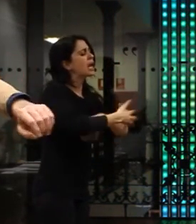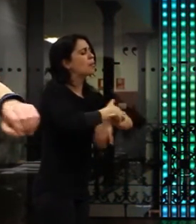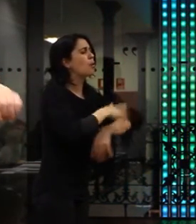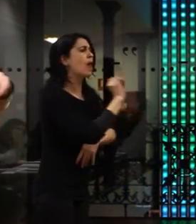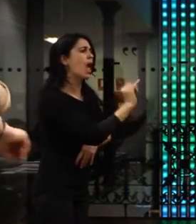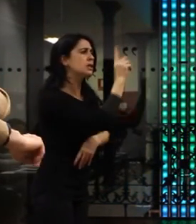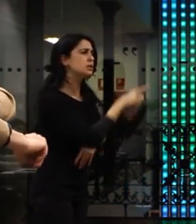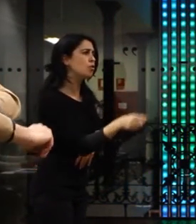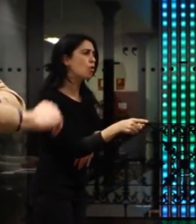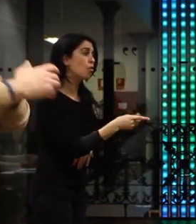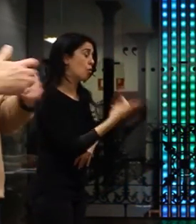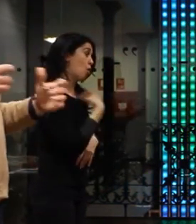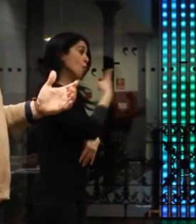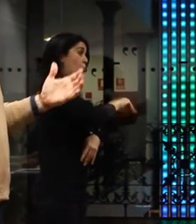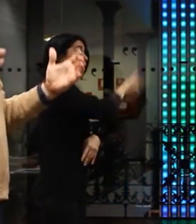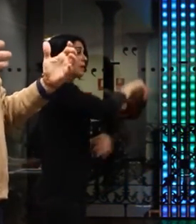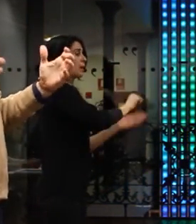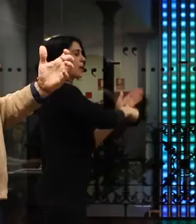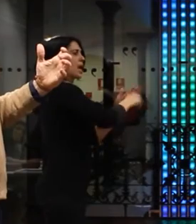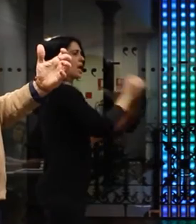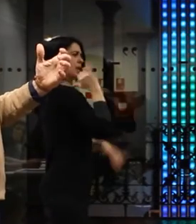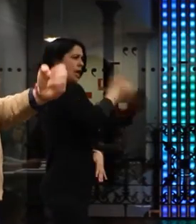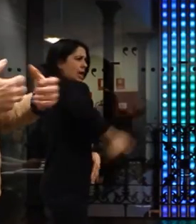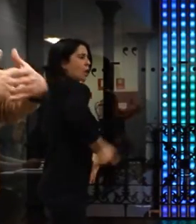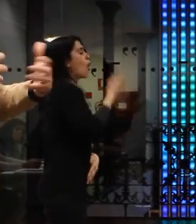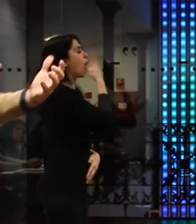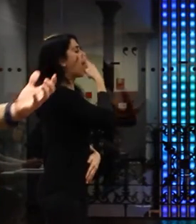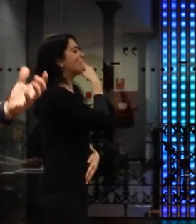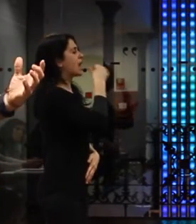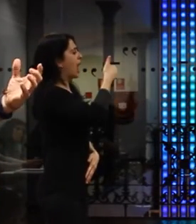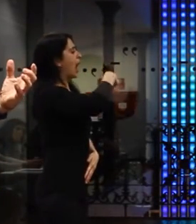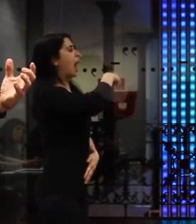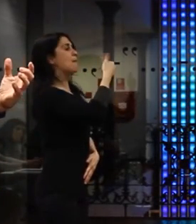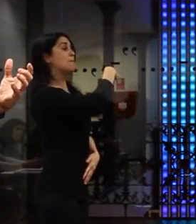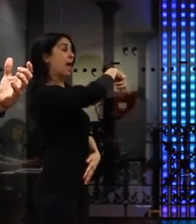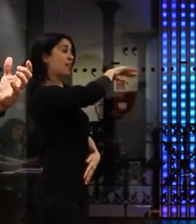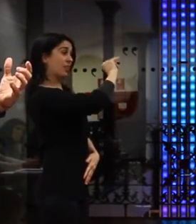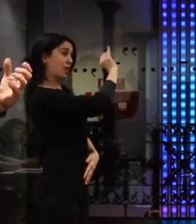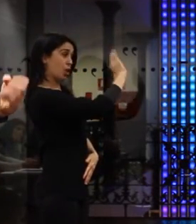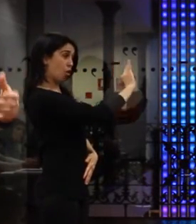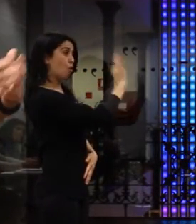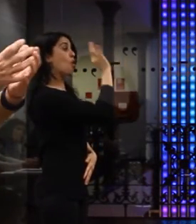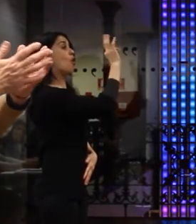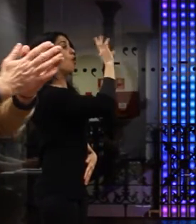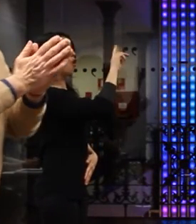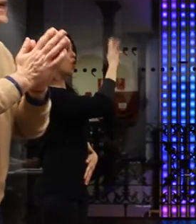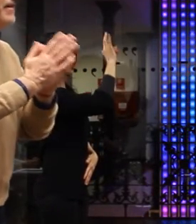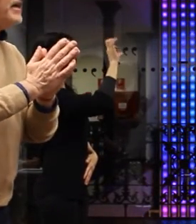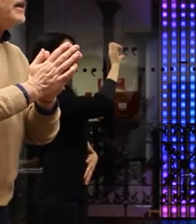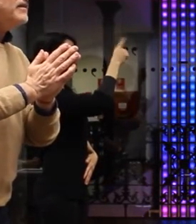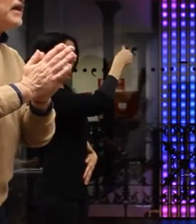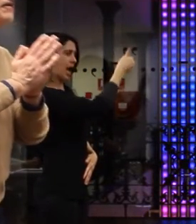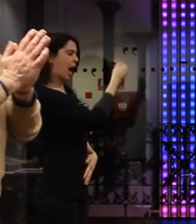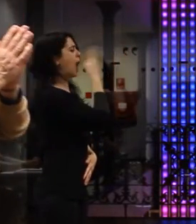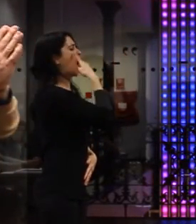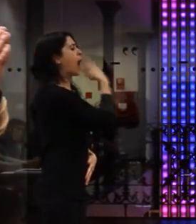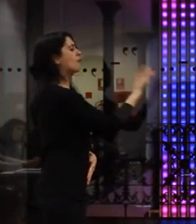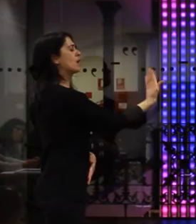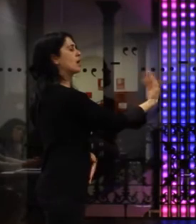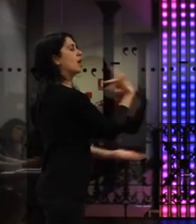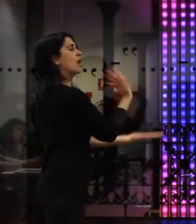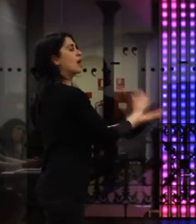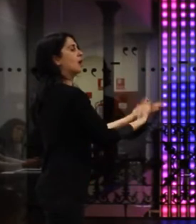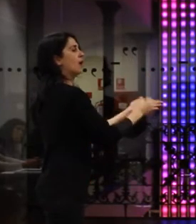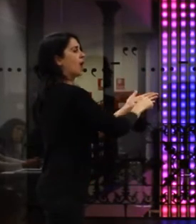carné de rico? Lo que molaría Mancio Ortega con un carné de rico, ¿no? La idea, al final,